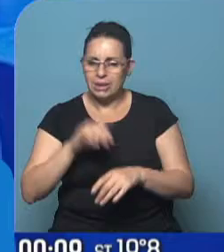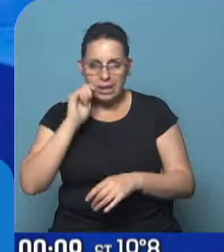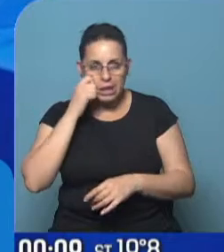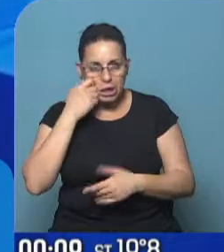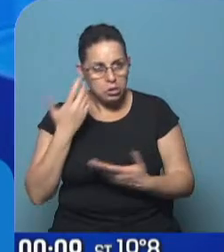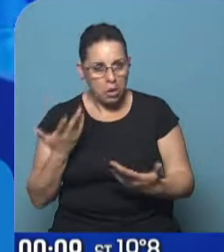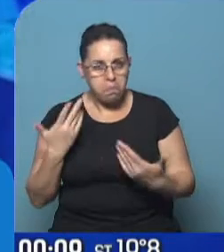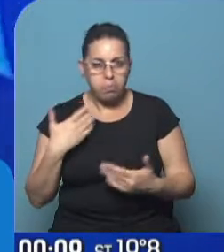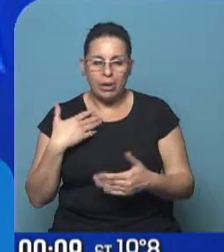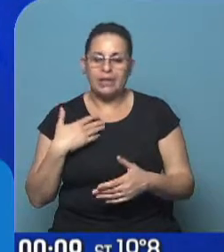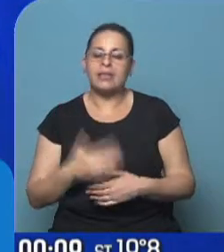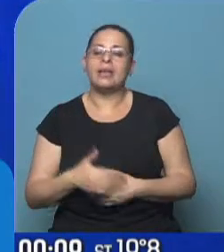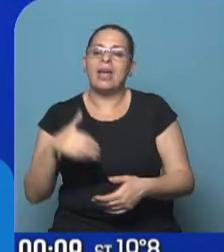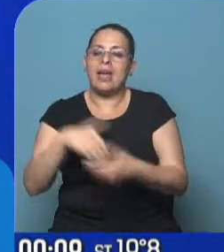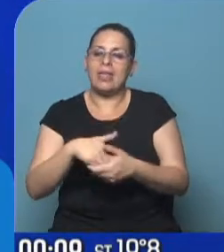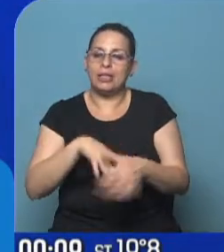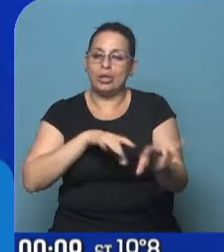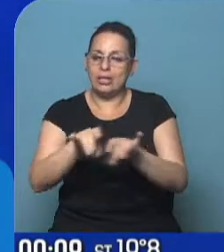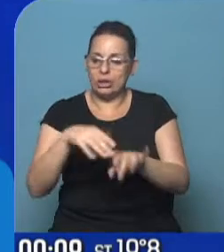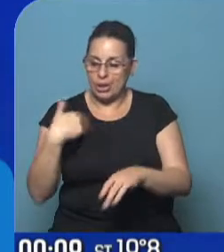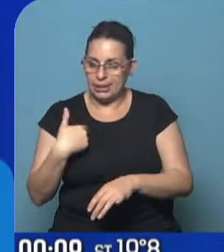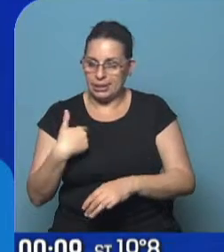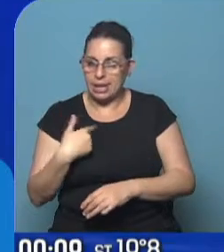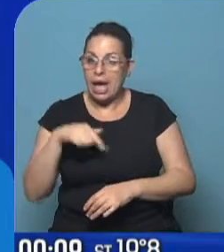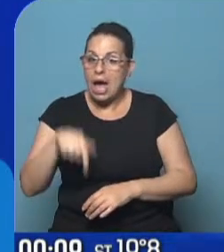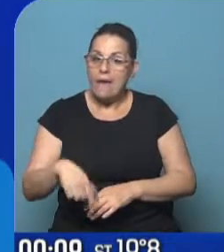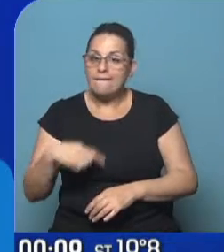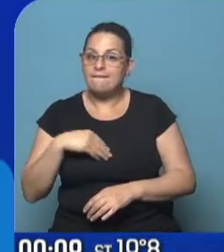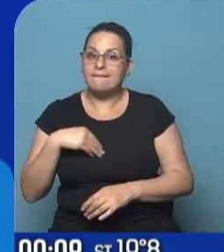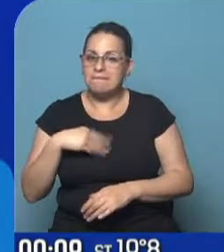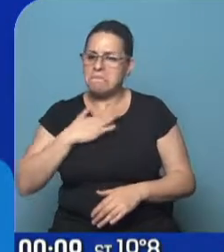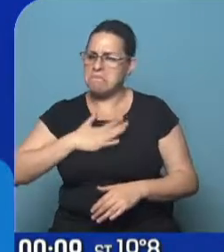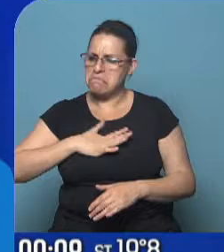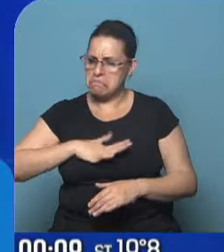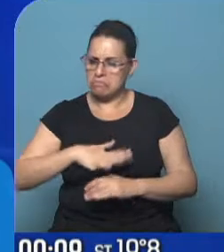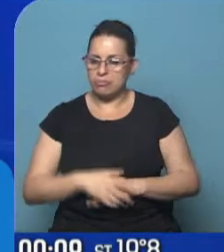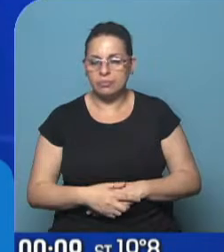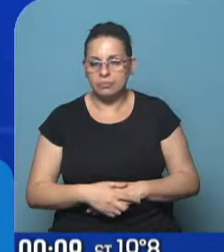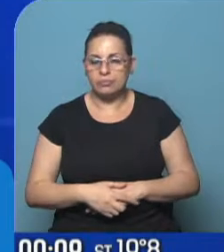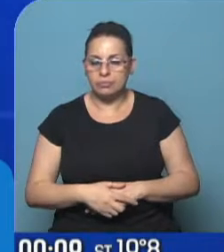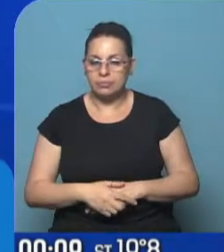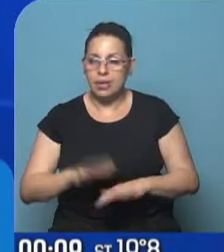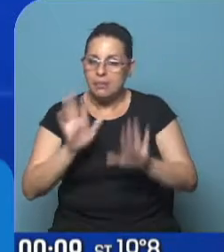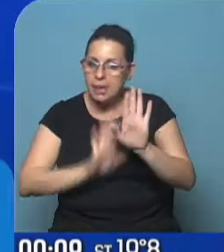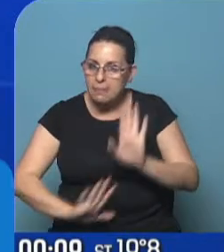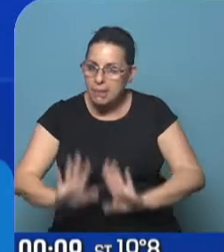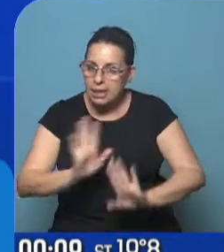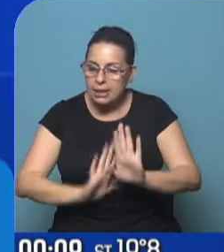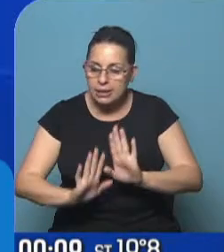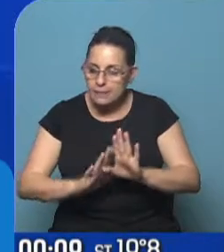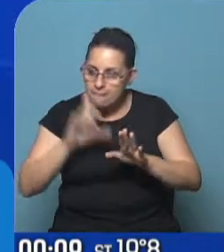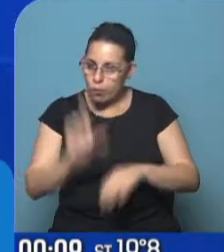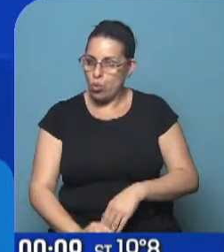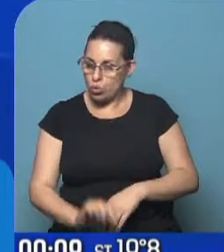poder ser parte de la selección y ahora viviendo con tranquilidad, preparándonos al máximo